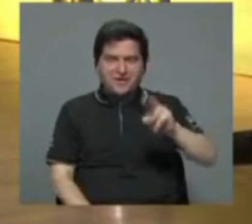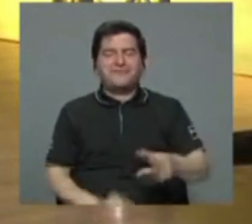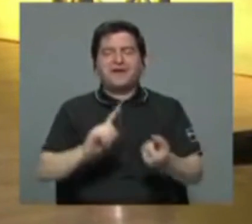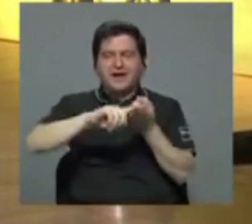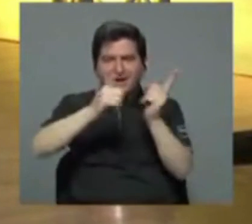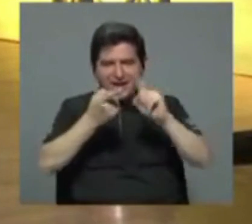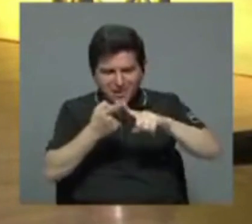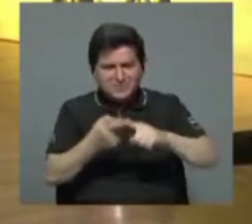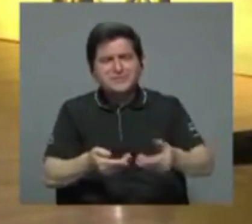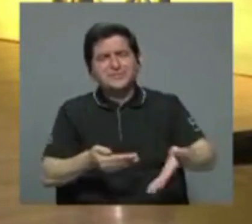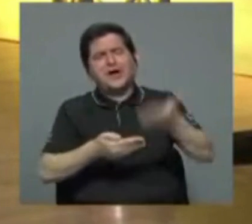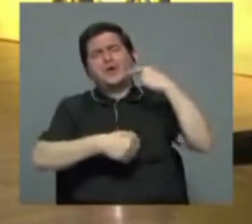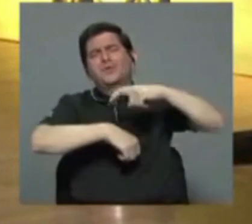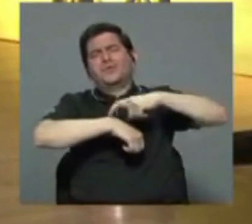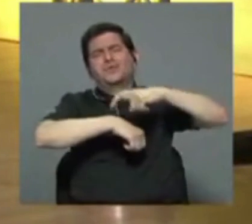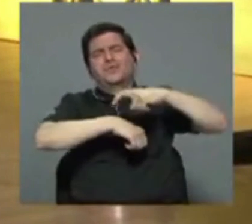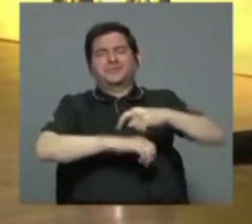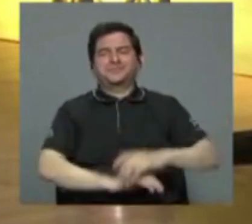amistad de hace rato.